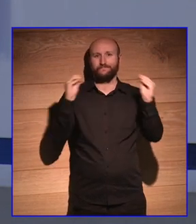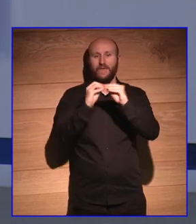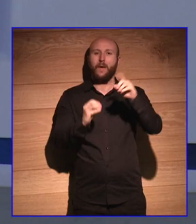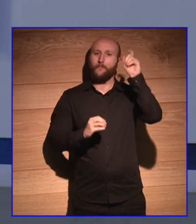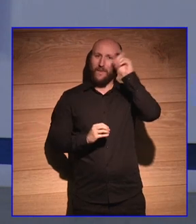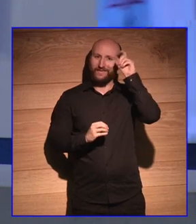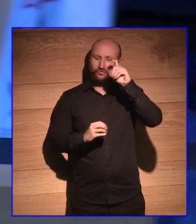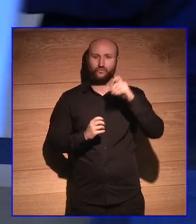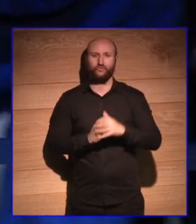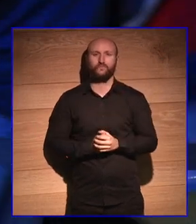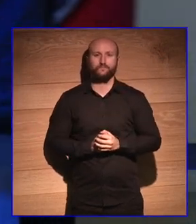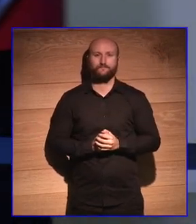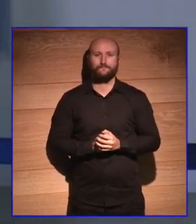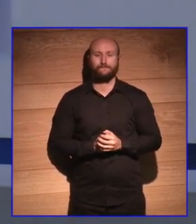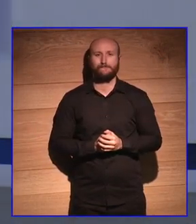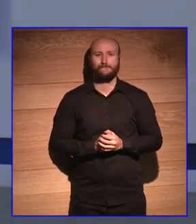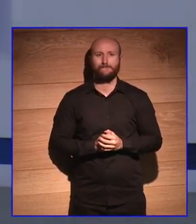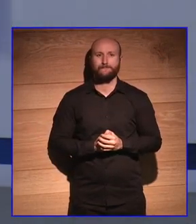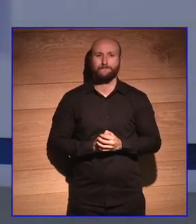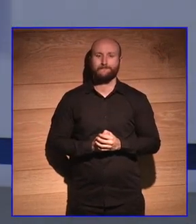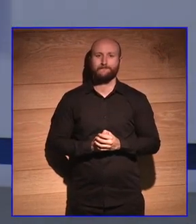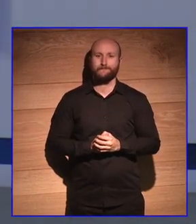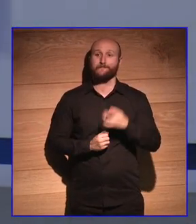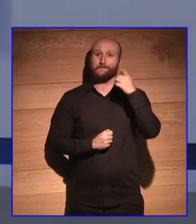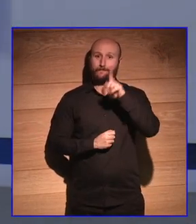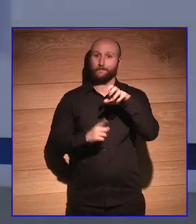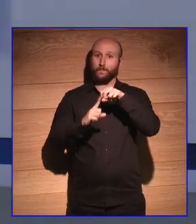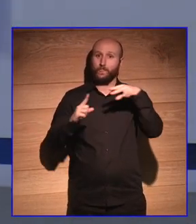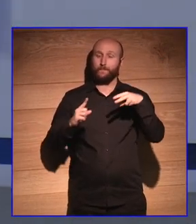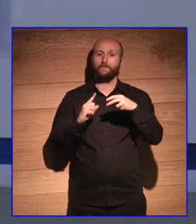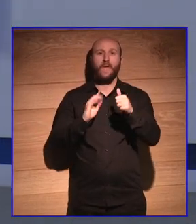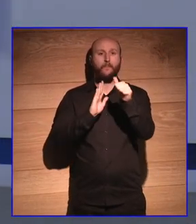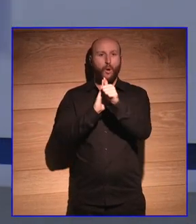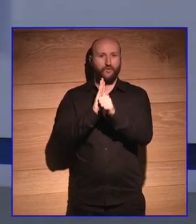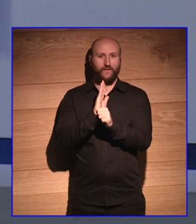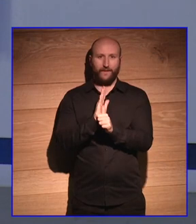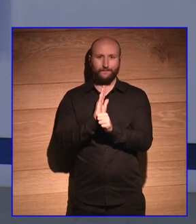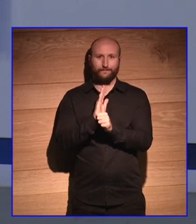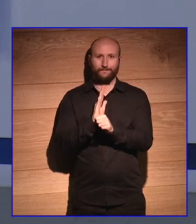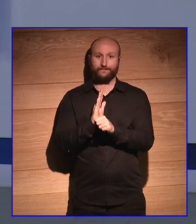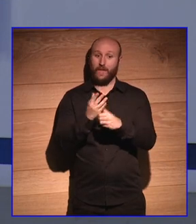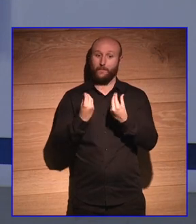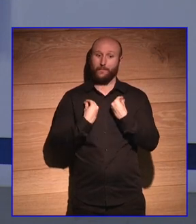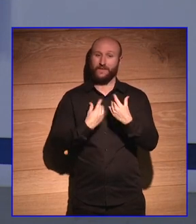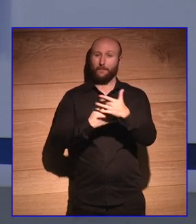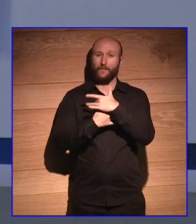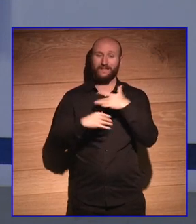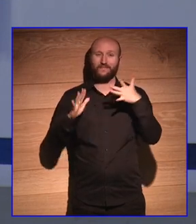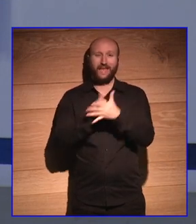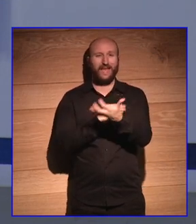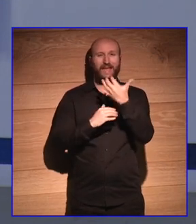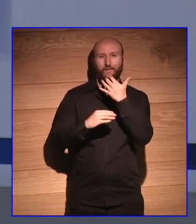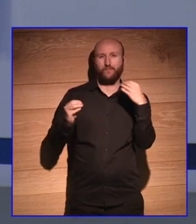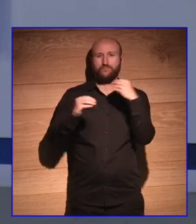del campo y paul dukas por otro lado y desde el punto de vista de su biografía la vida de maría de pablos supone un ejemplo paradigmático de la